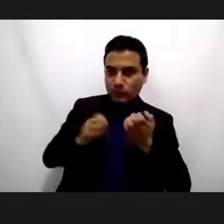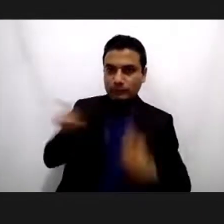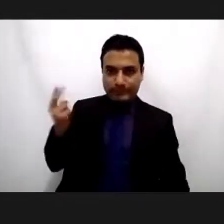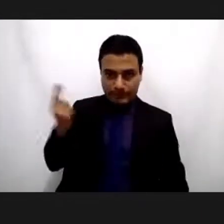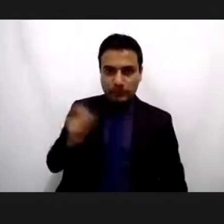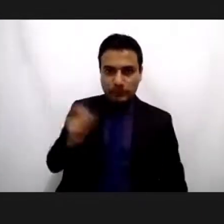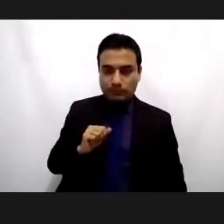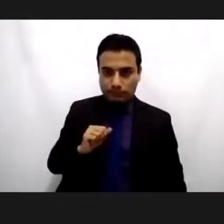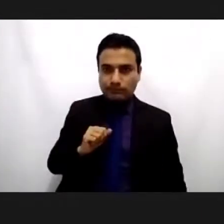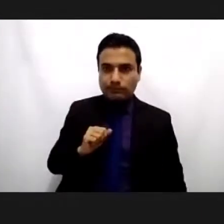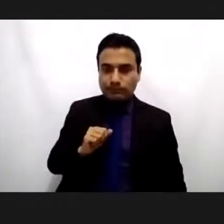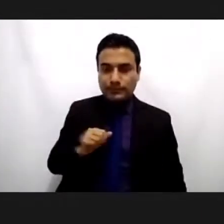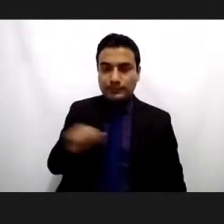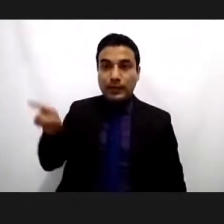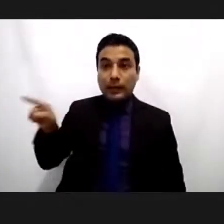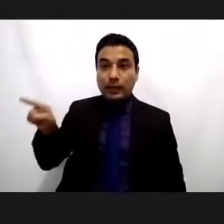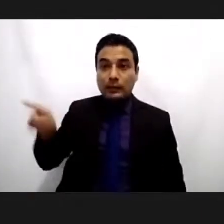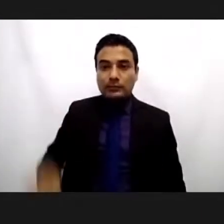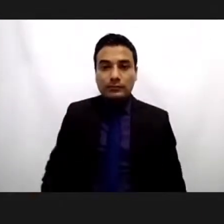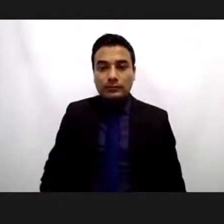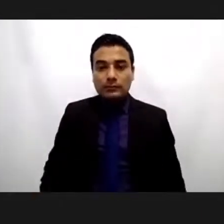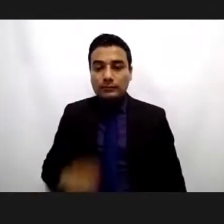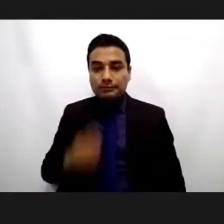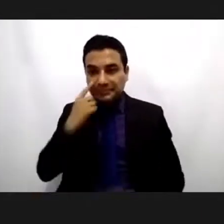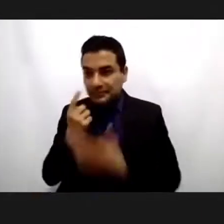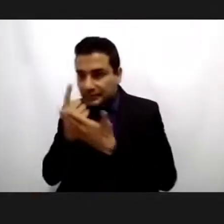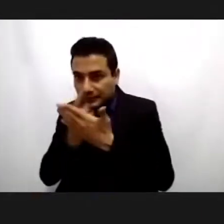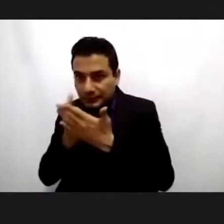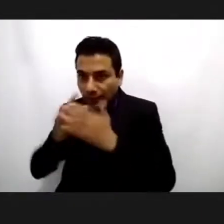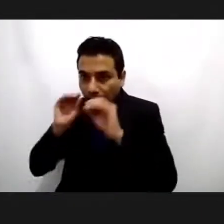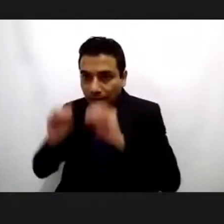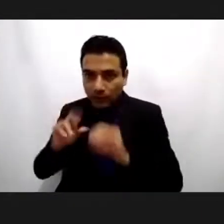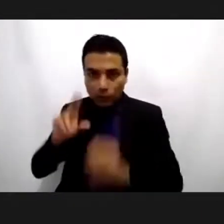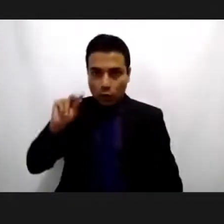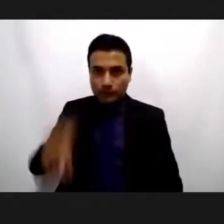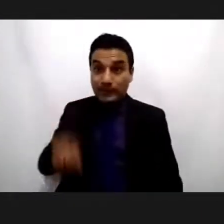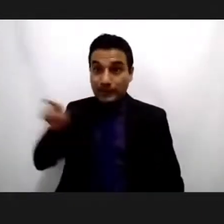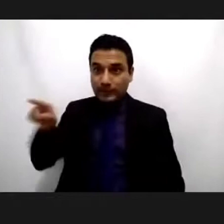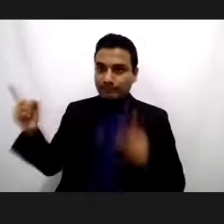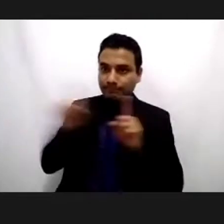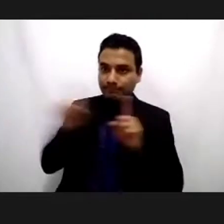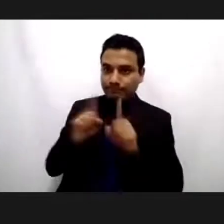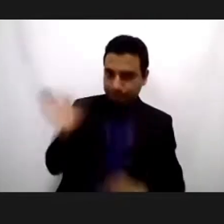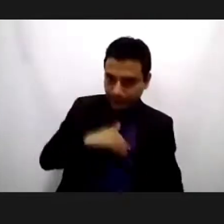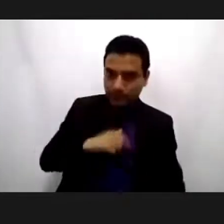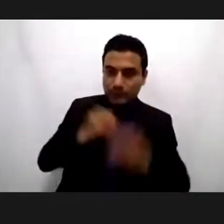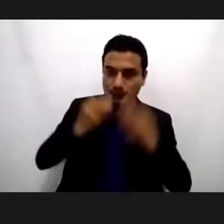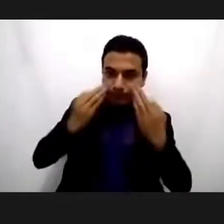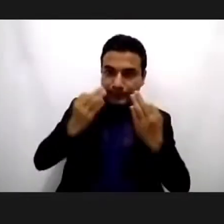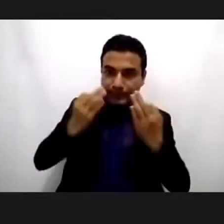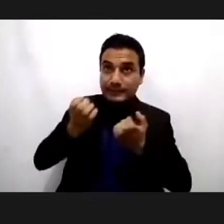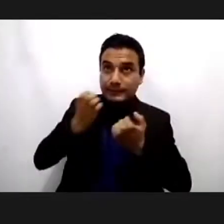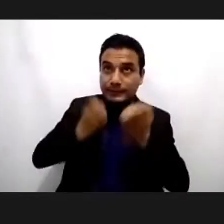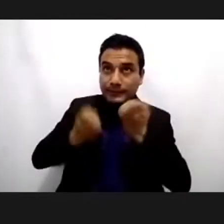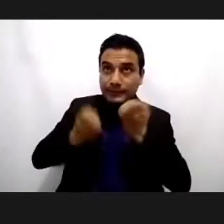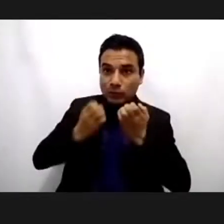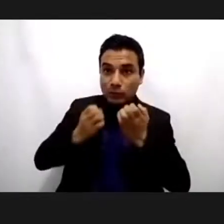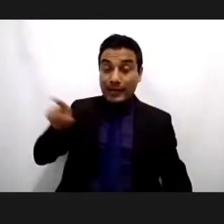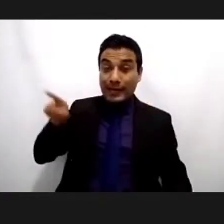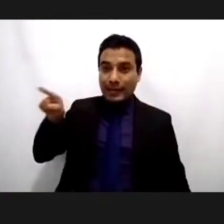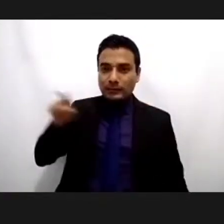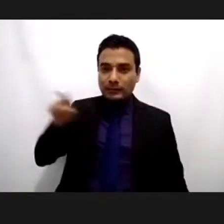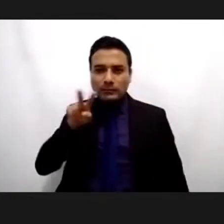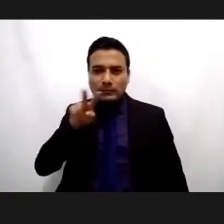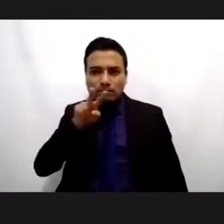entrega la planta, que entrega el diseño, sino que comparte los ensayos y que de pronto va encontrando a la par de